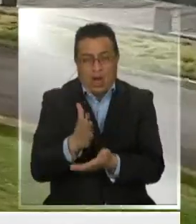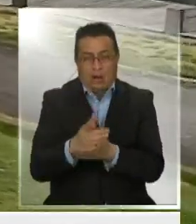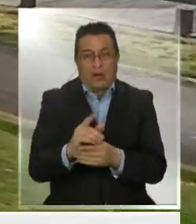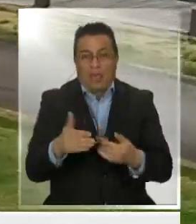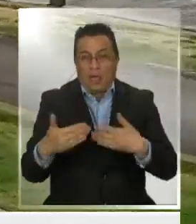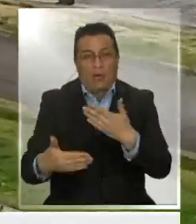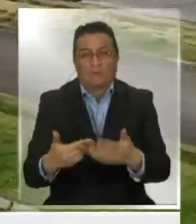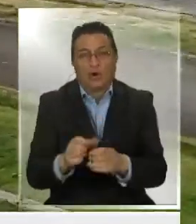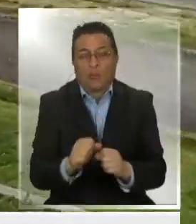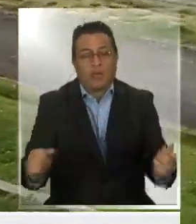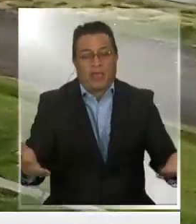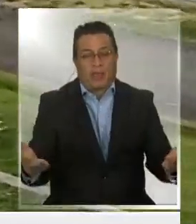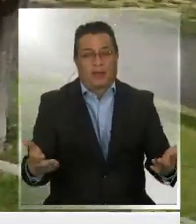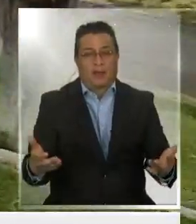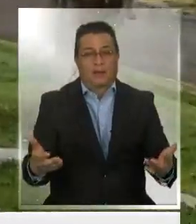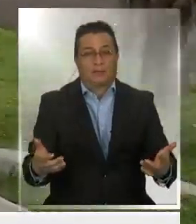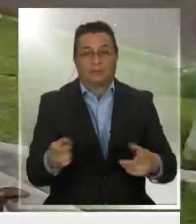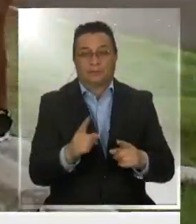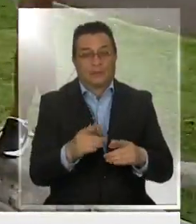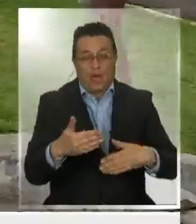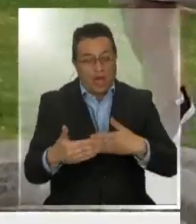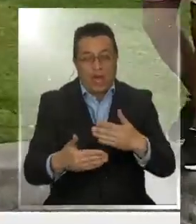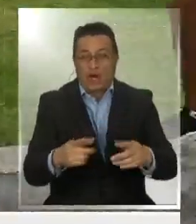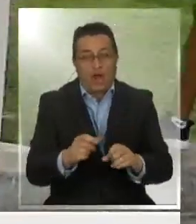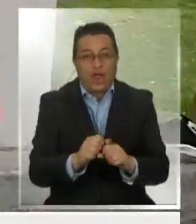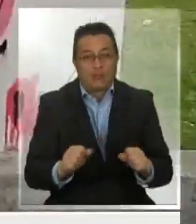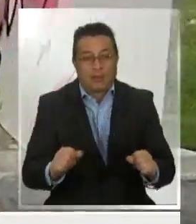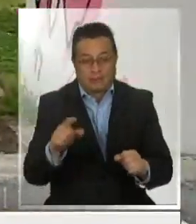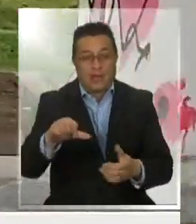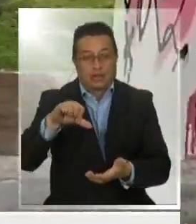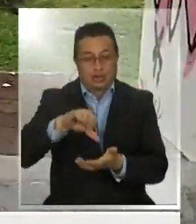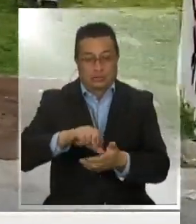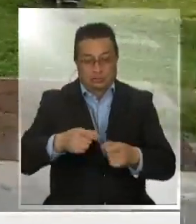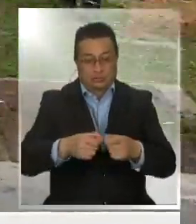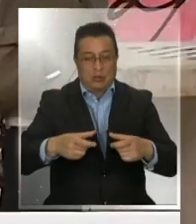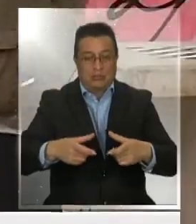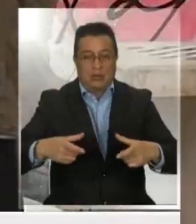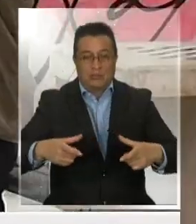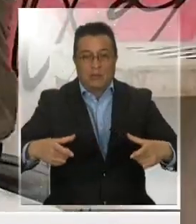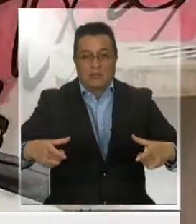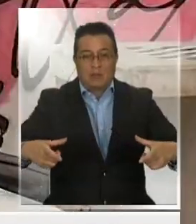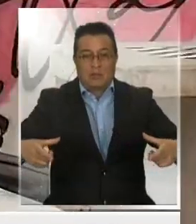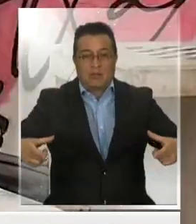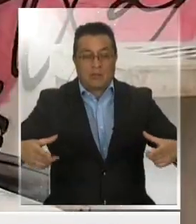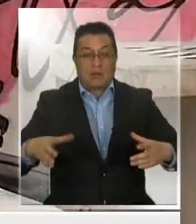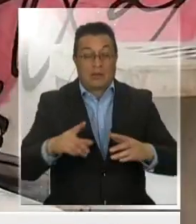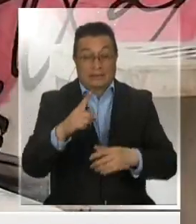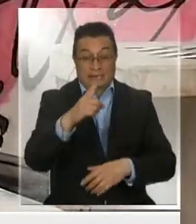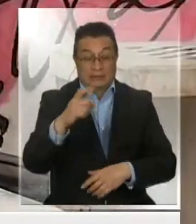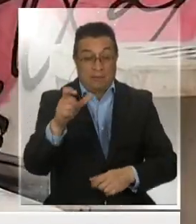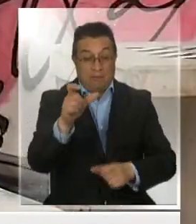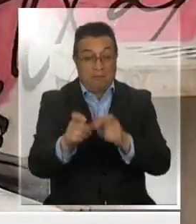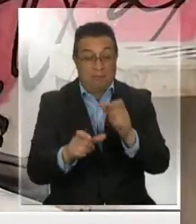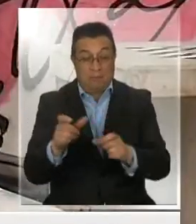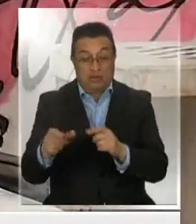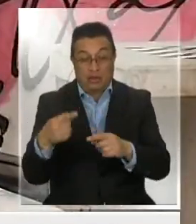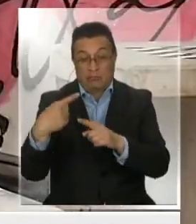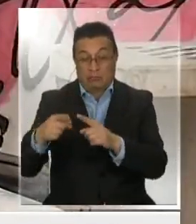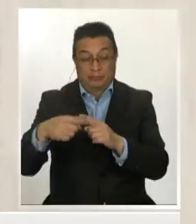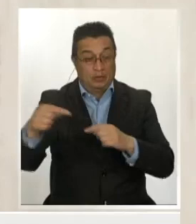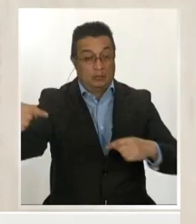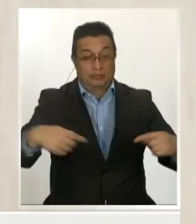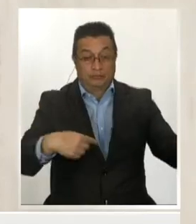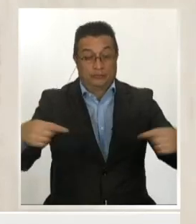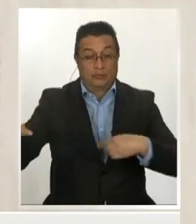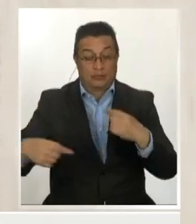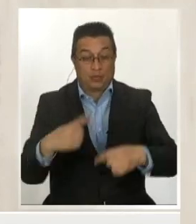avanzar. No los dejan avanzar y la ciudad se va colapsando. Son cerca de 100 personas que llegan por distintos medios